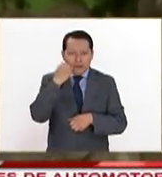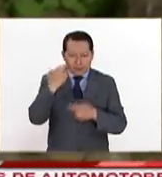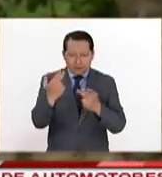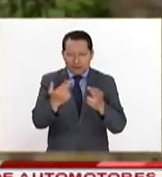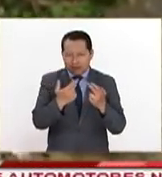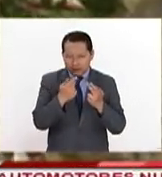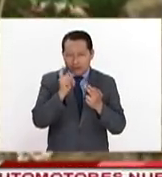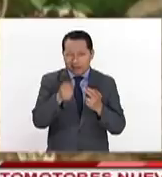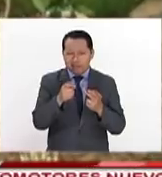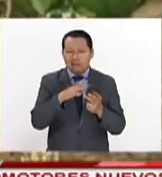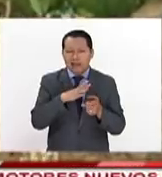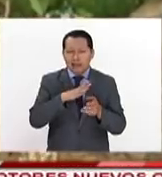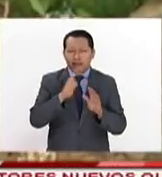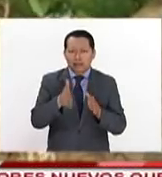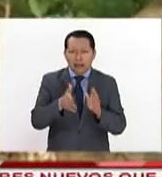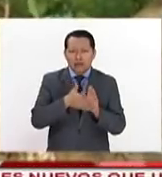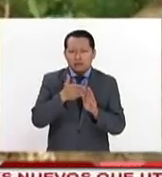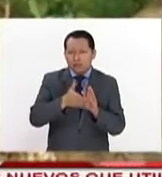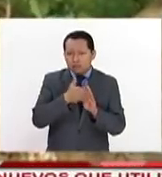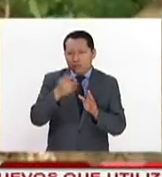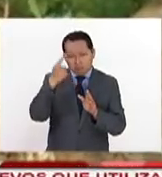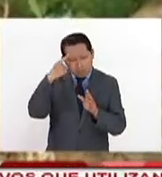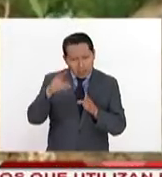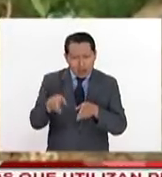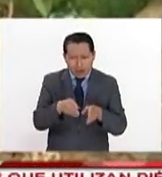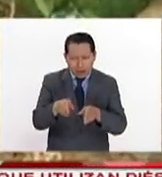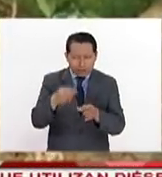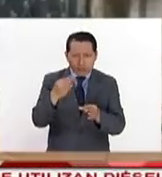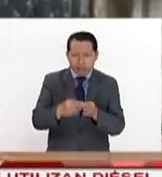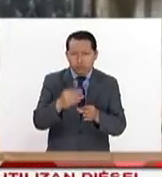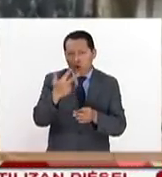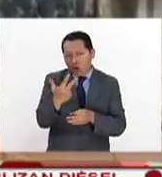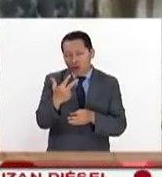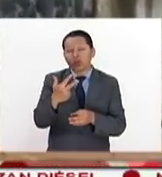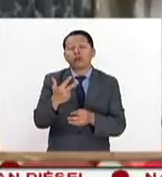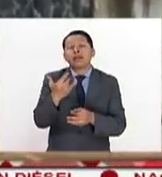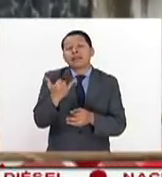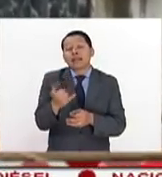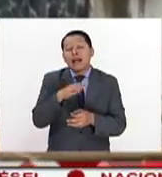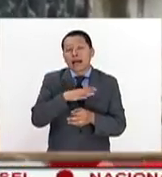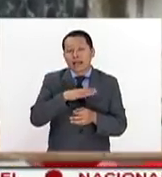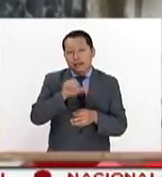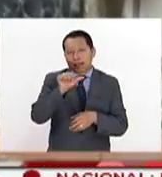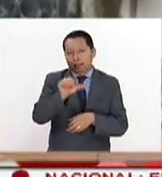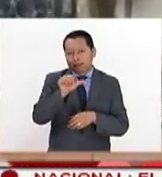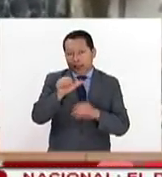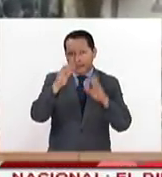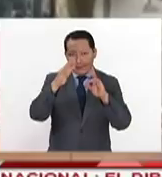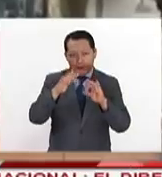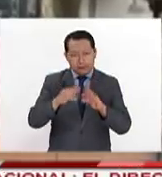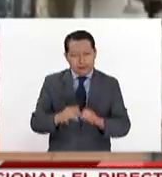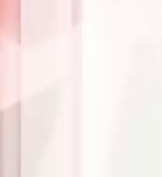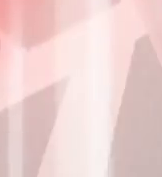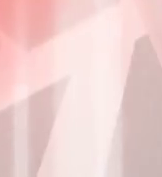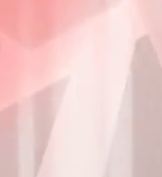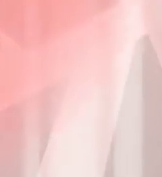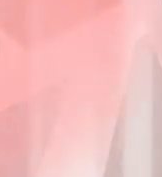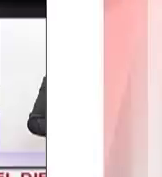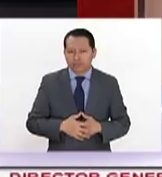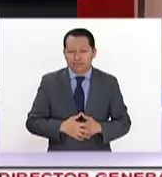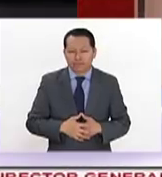dañadas. Detalló que se han rehabilitado 8 vialidades y que se incluyó con la demolición de 16 inmuebles.